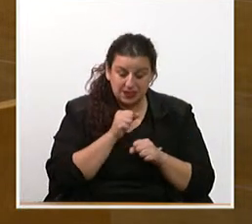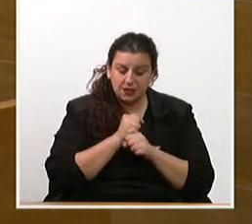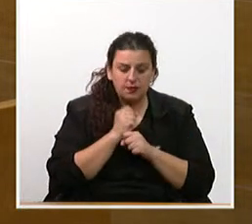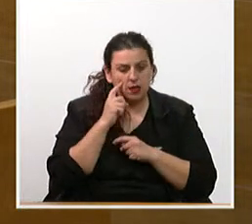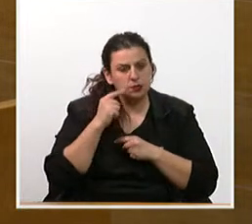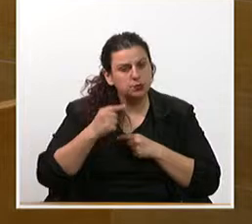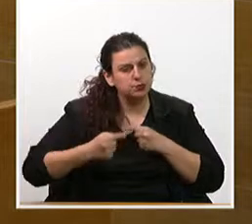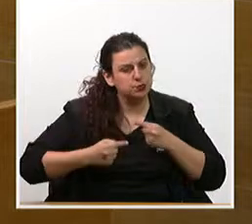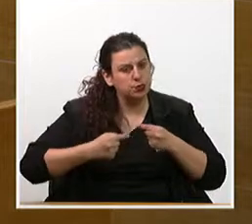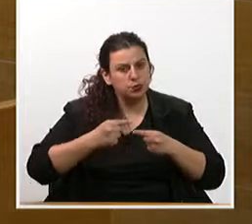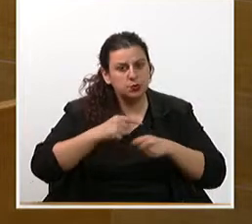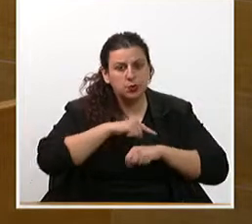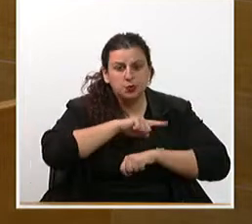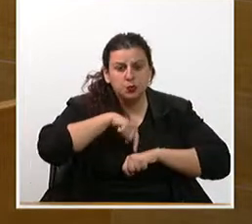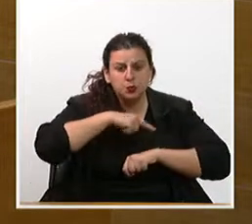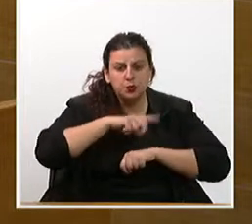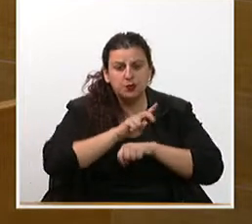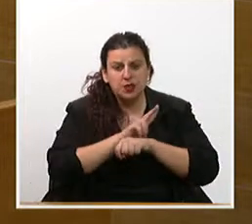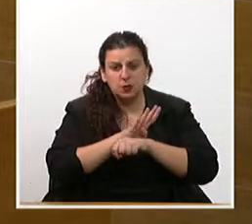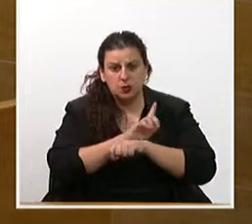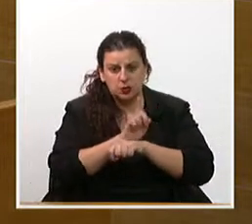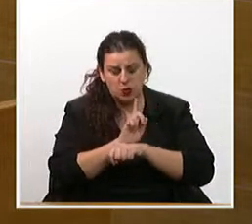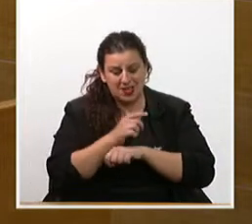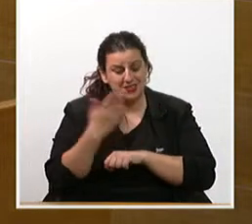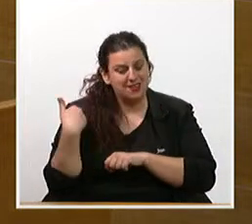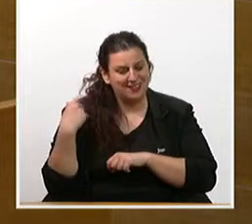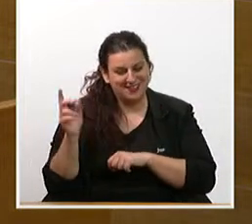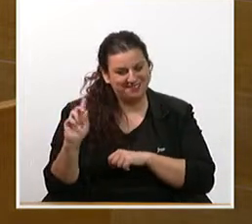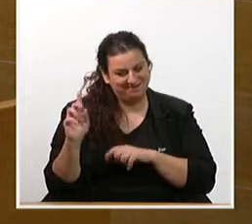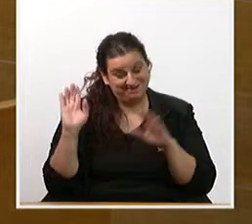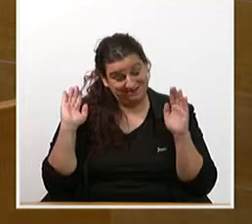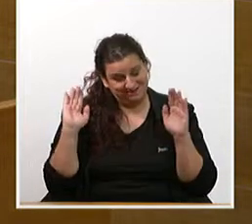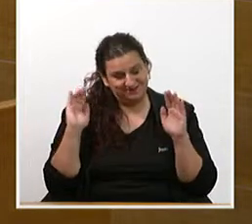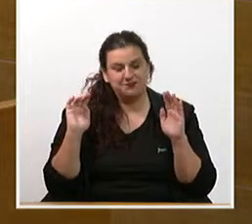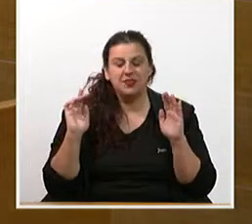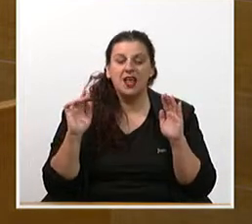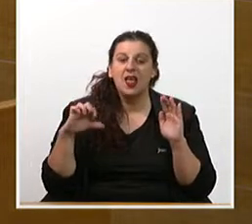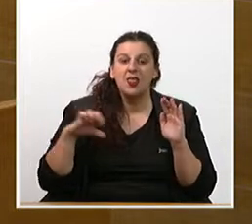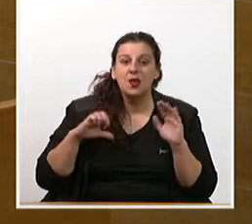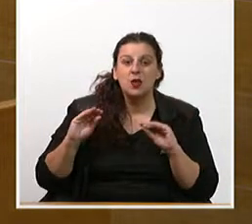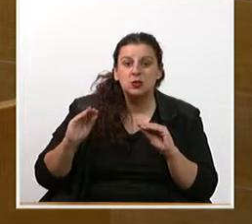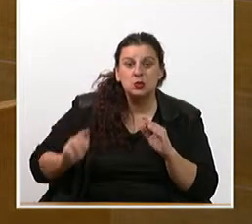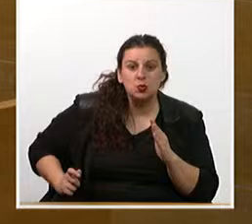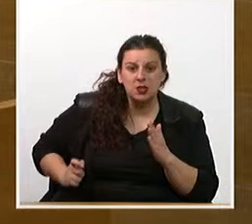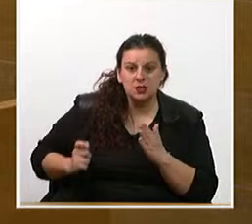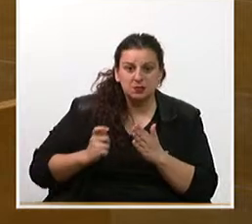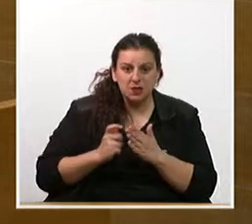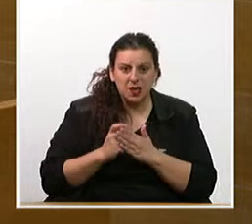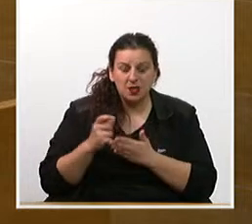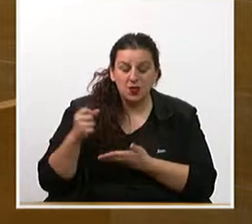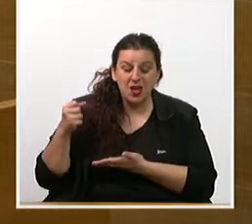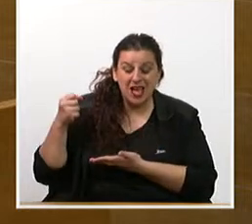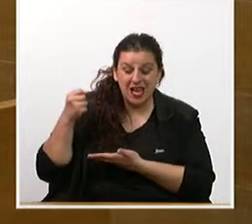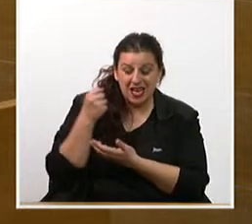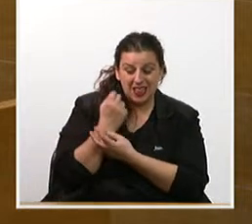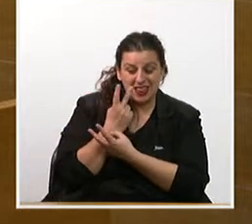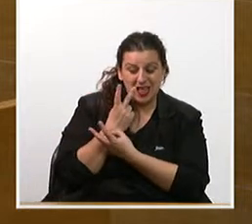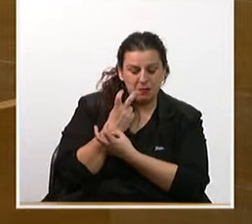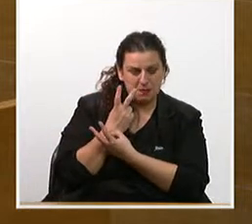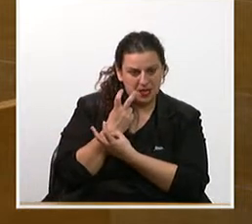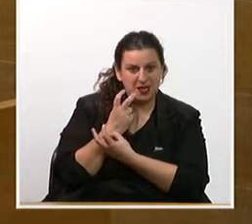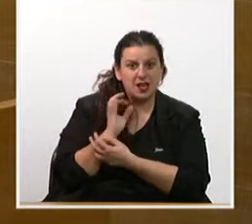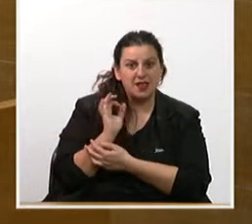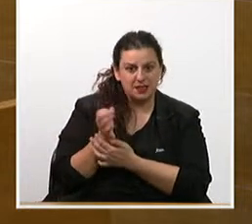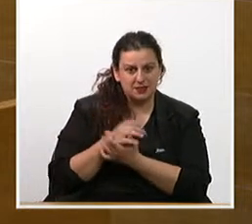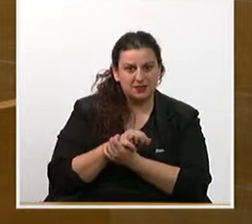días y todas las horas del día no como antes estamos pagando las deudas estamos gestionando una herencia envenenada porque sí que es